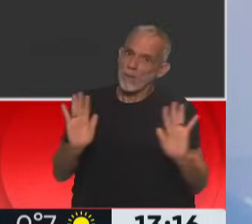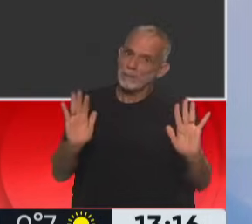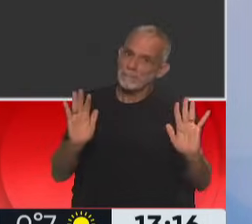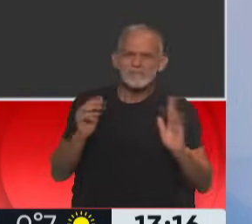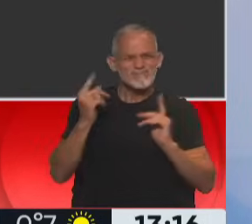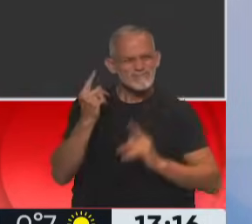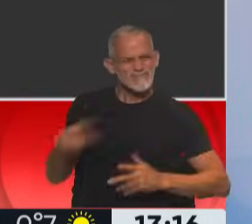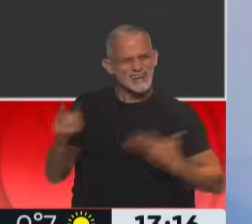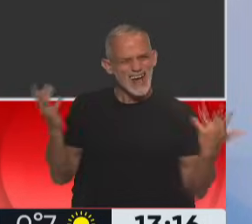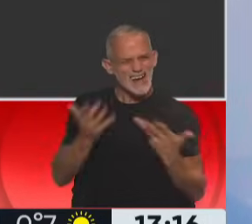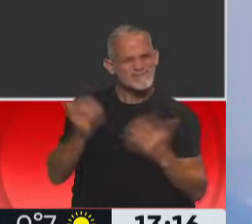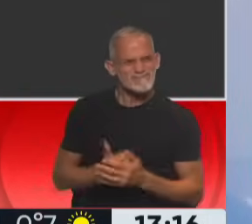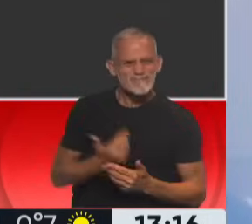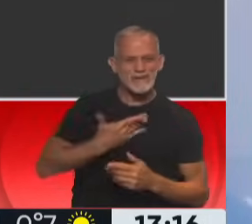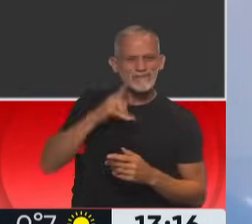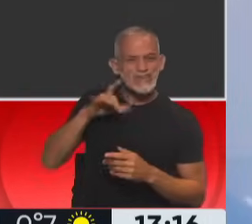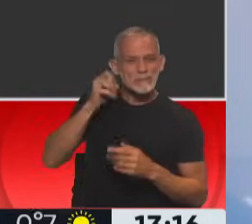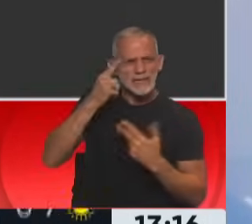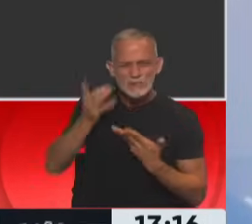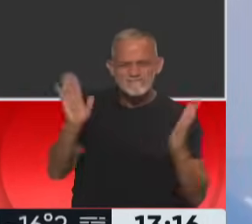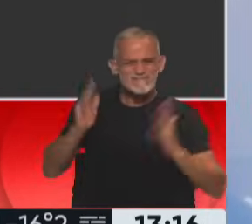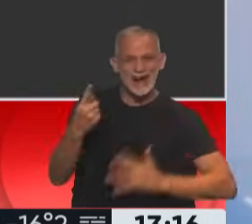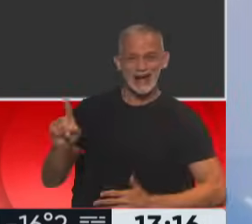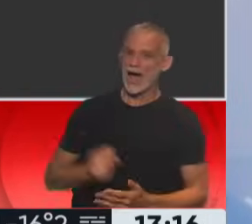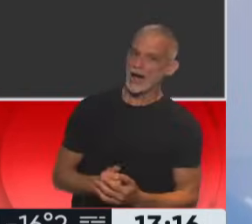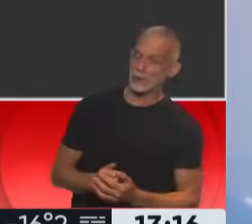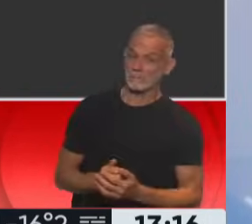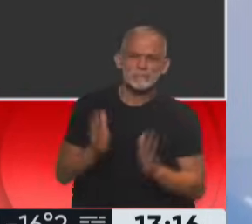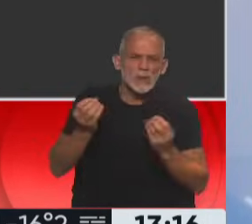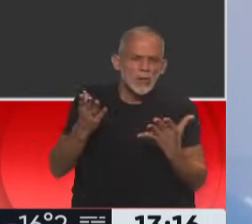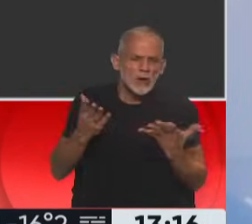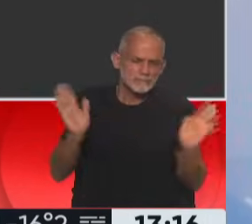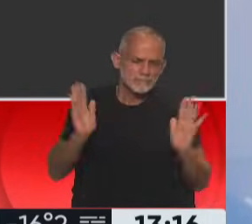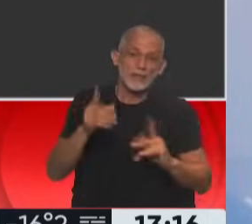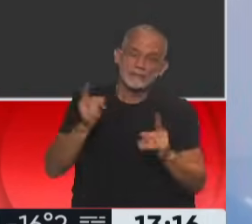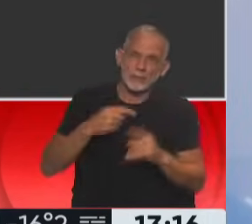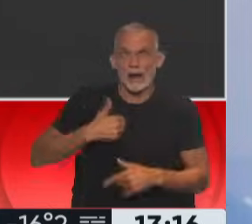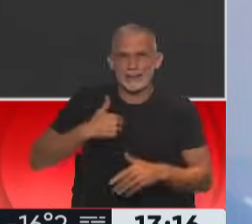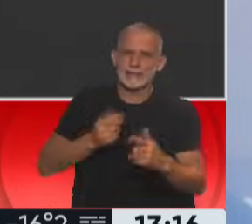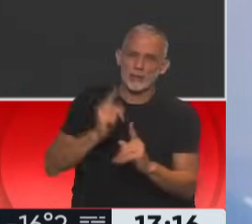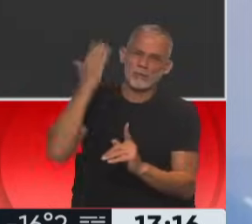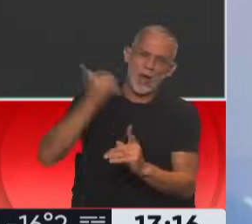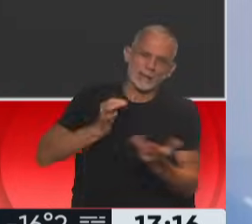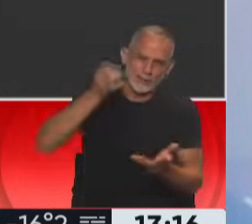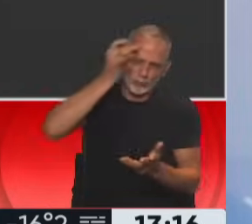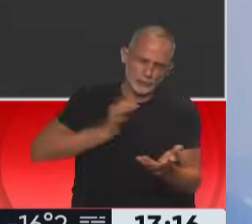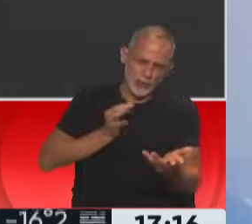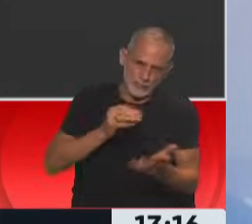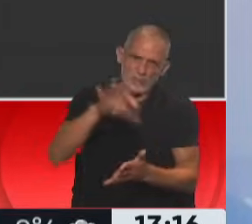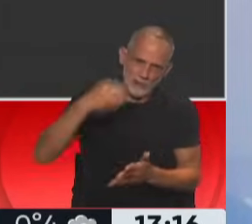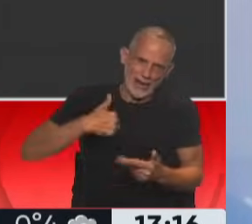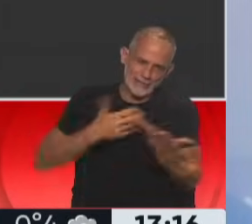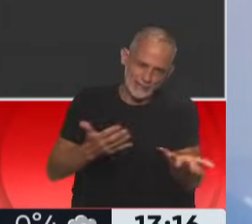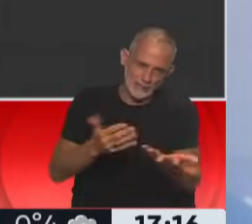Raro sería que eligen un filipino. ¿Por qué? Bueno, como raro era que elijan un argentino, pero en su momento. Sucedió.